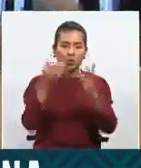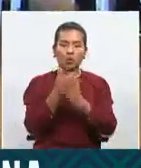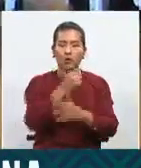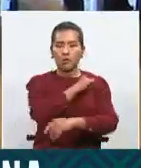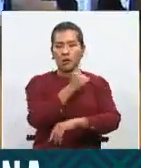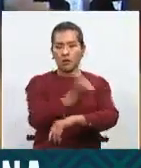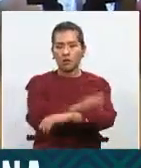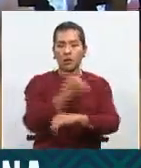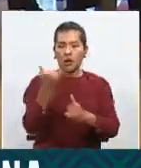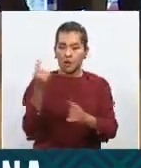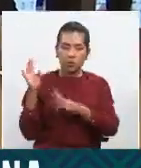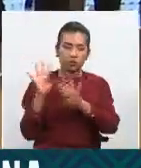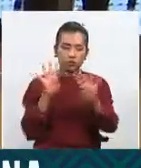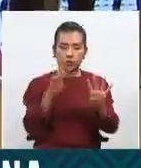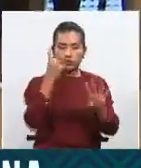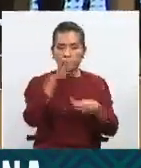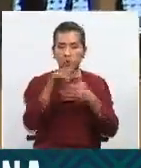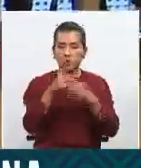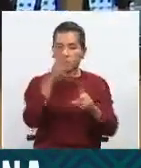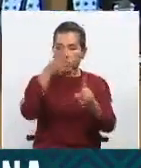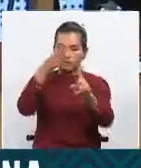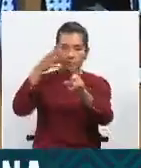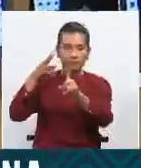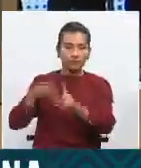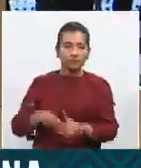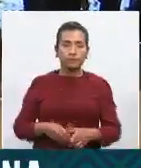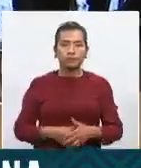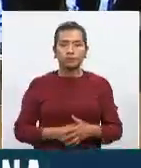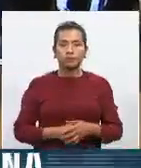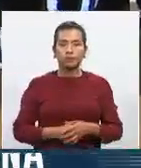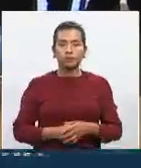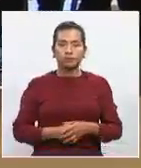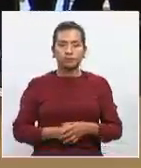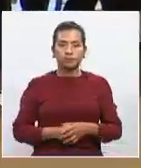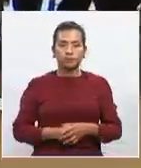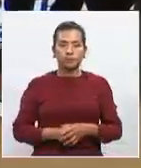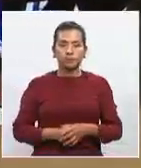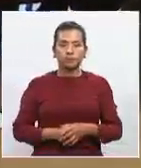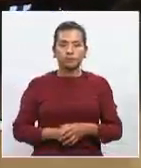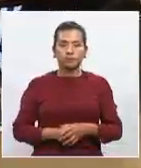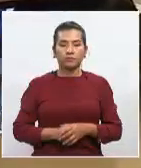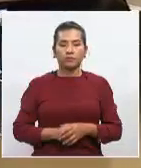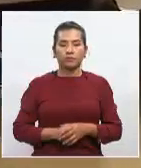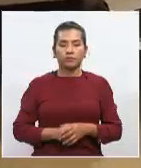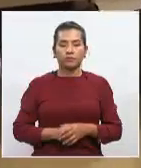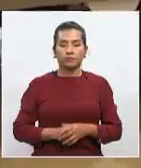entre los postulantes que pasen a la Asamblea Legislativa Plurinacional.